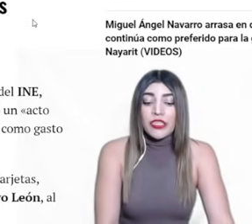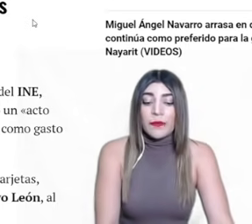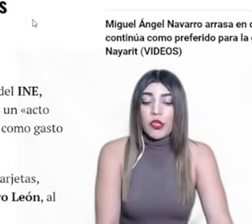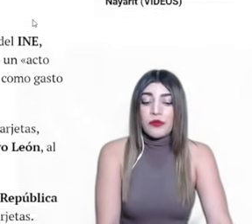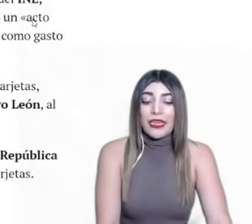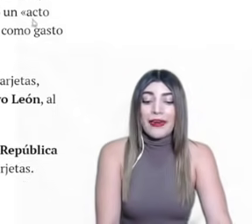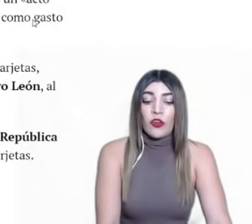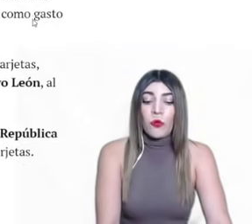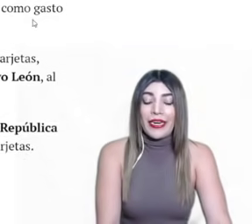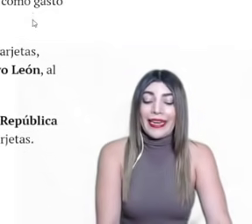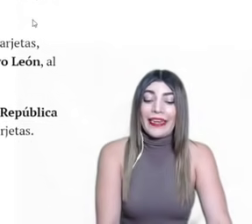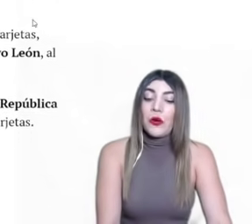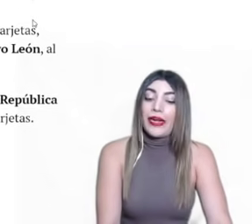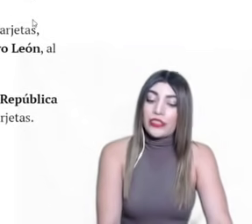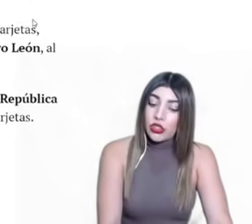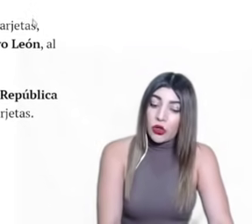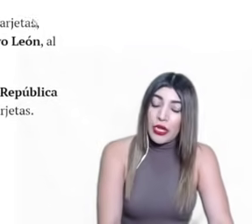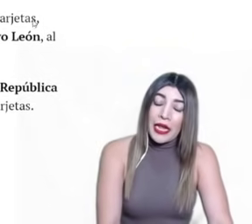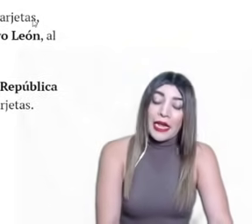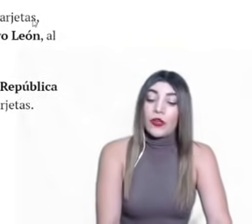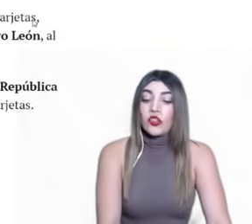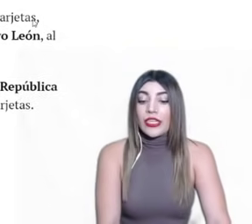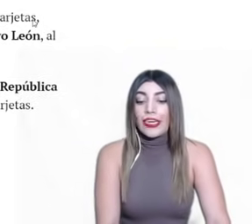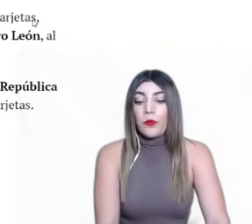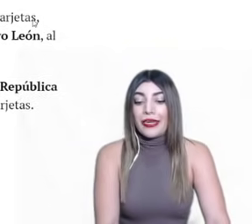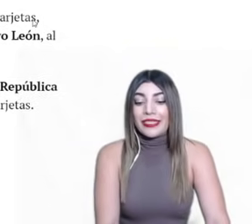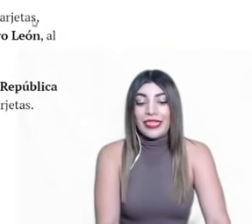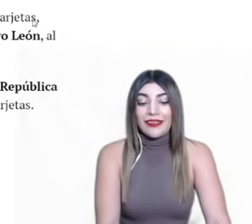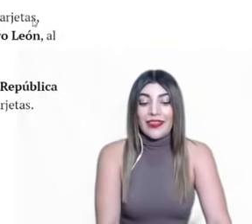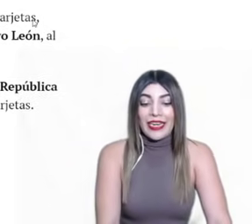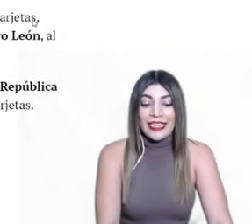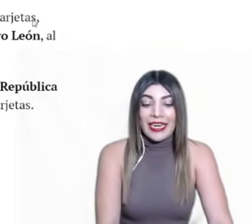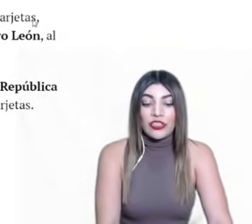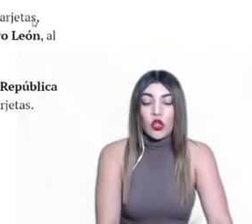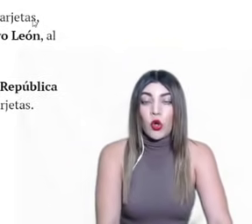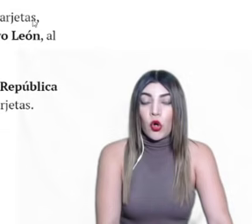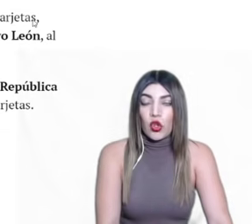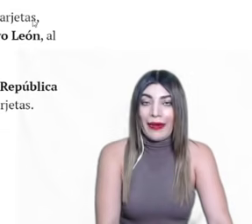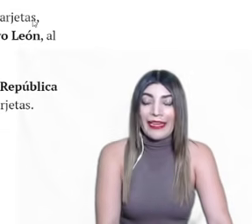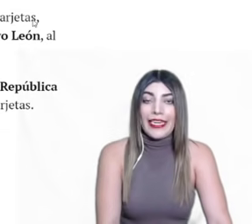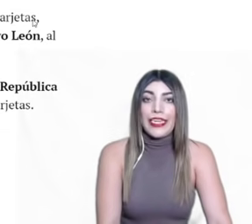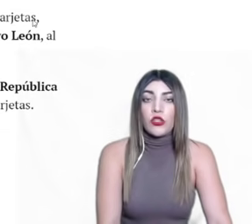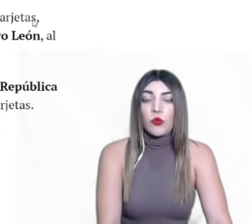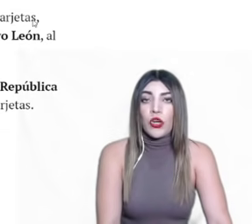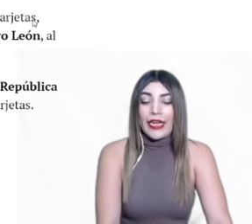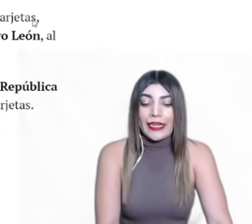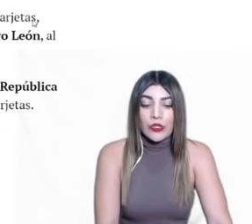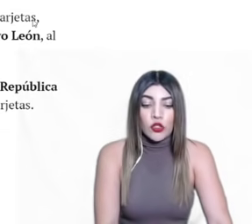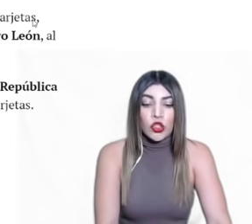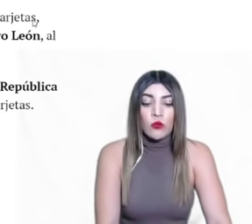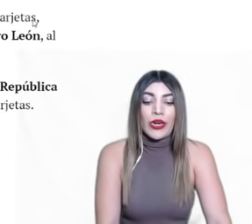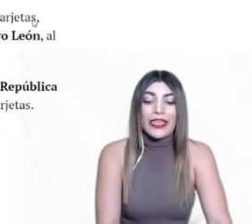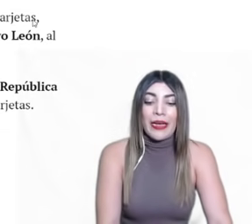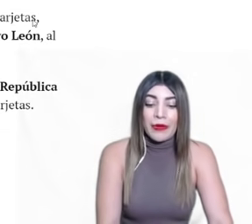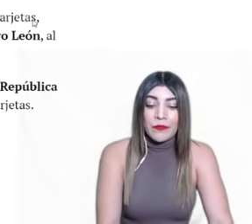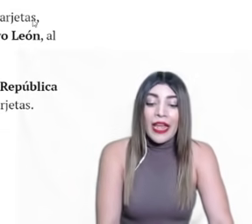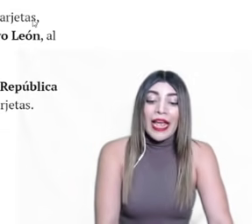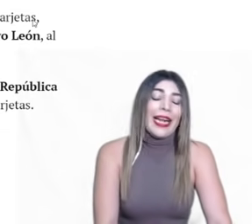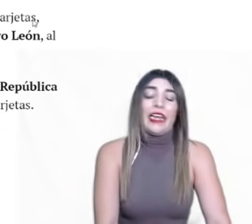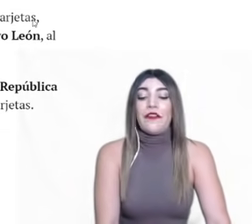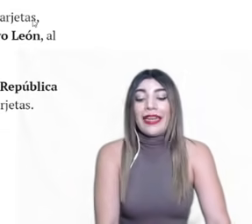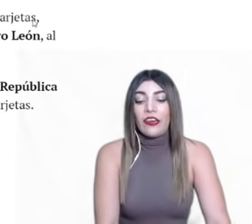video se puede observar cómo en aquella ocasión el consejero presidente del INE, Lencho Córdoba, y su monaguillo, Ciro